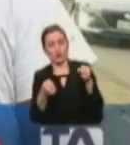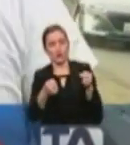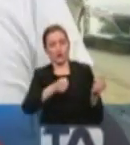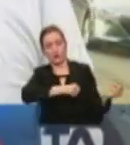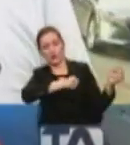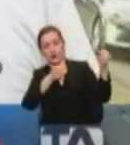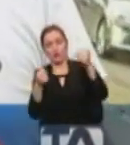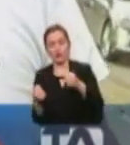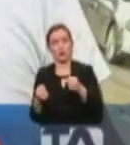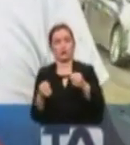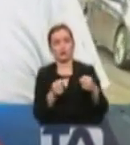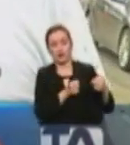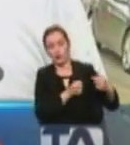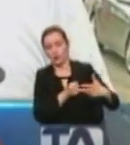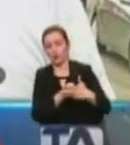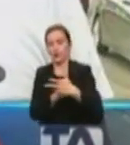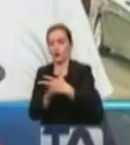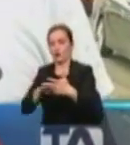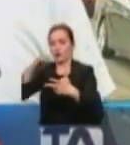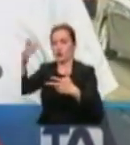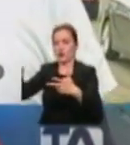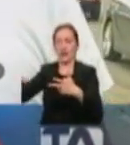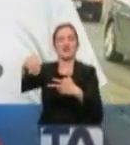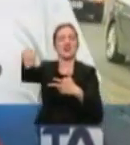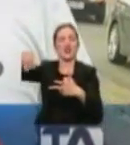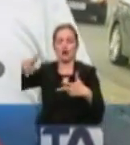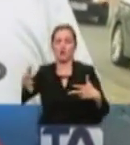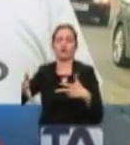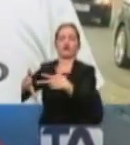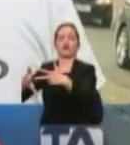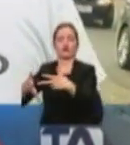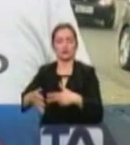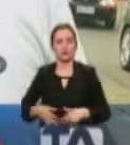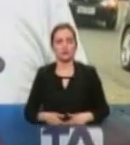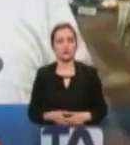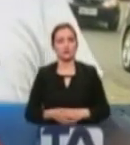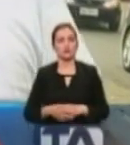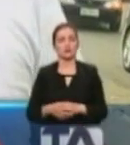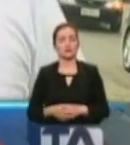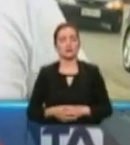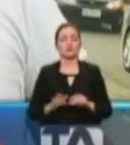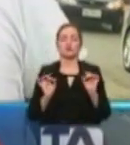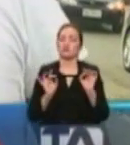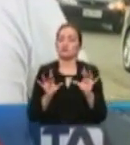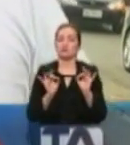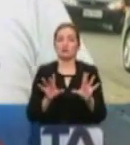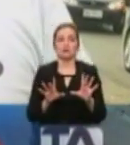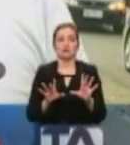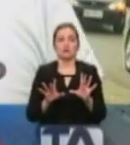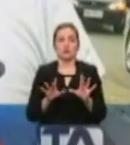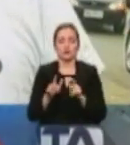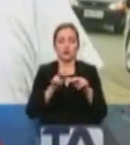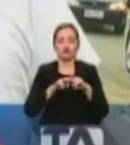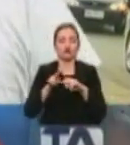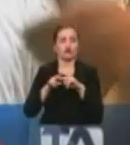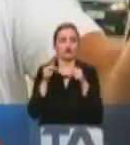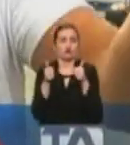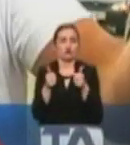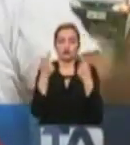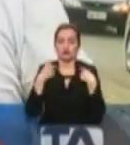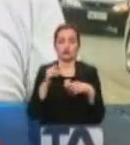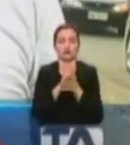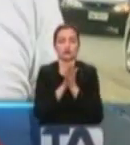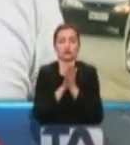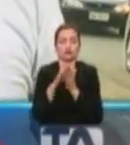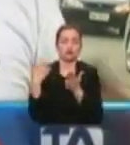saco para el otro lado y vengo y procedo a impactarme acá al otro lado del talud. Afortunadamente, mis pasajeros todos salieron ilesos,